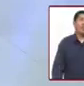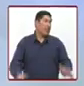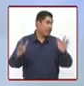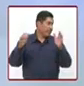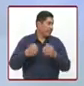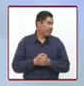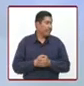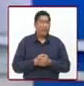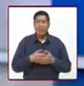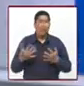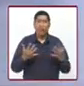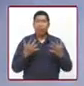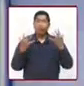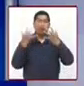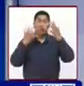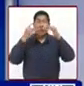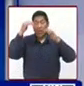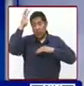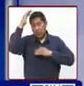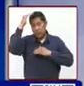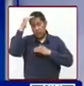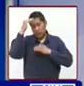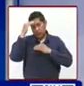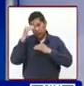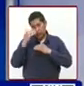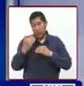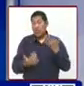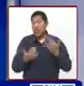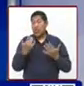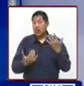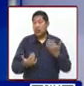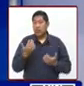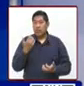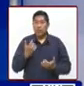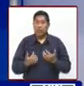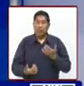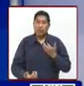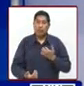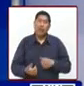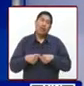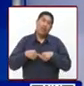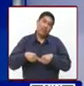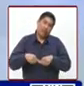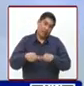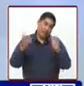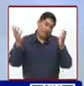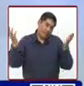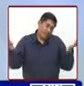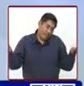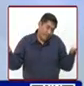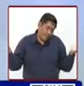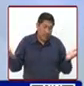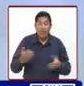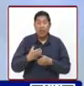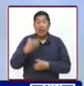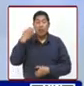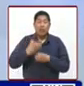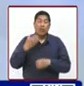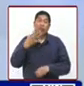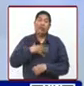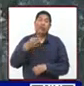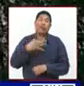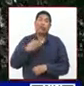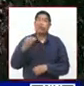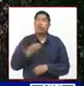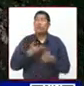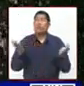Bueno, y a pesar de que la humareda va bajando y los focos de calor en el país también, continúan los incendios. Exactamente, Palos Blancos, por ejemplo,